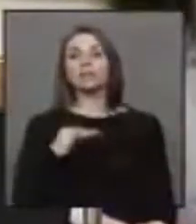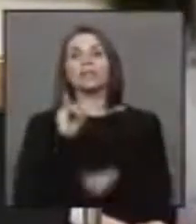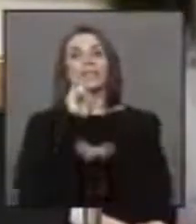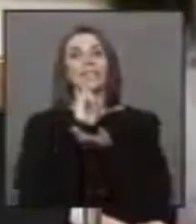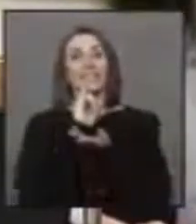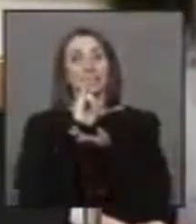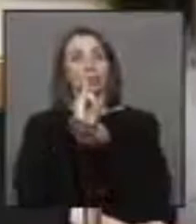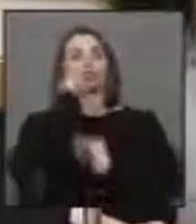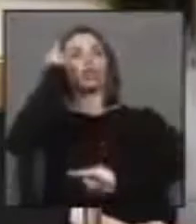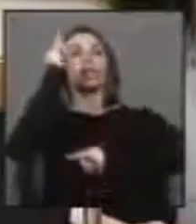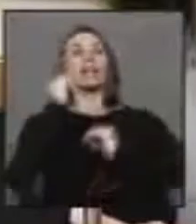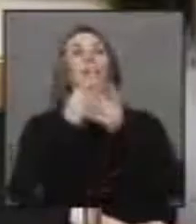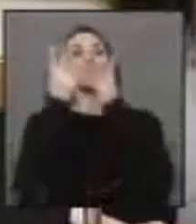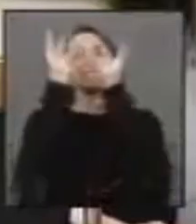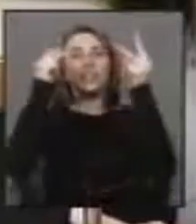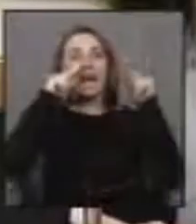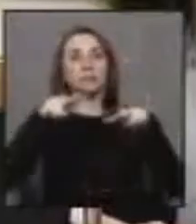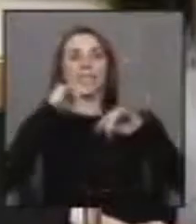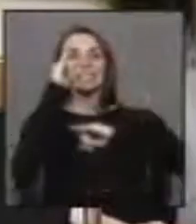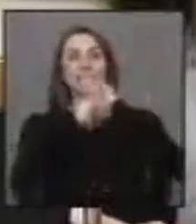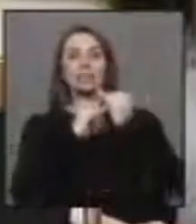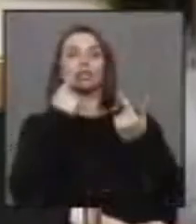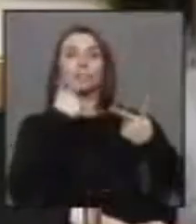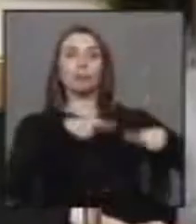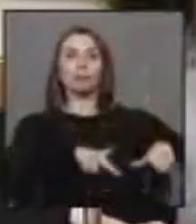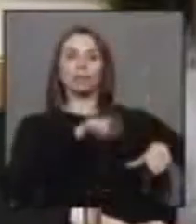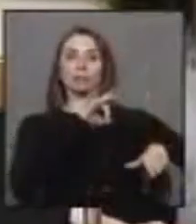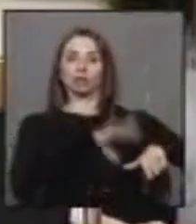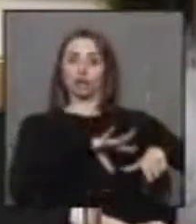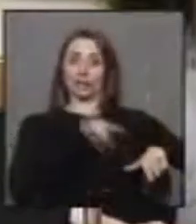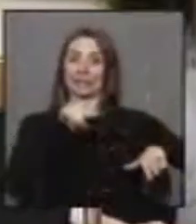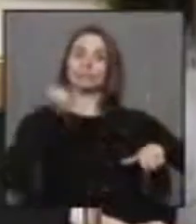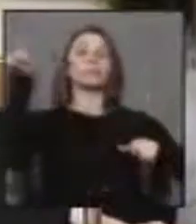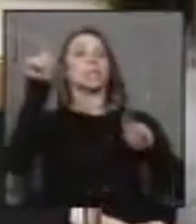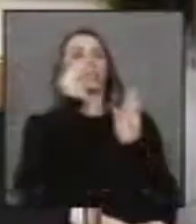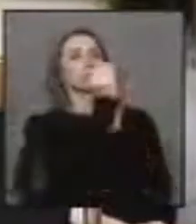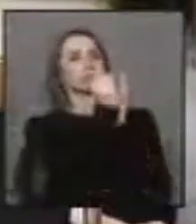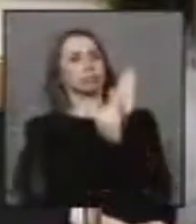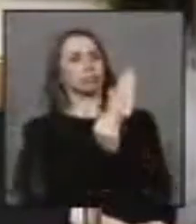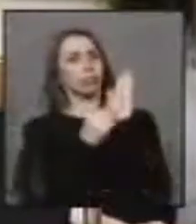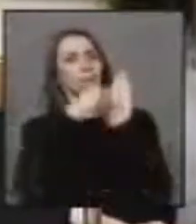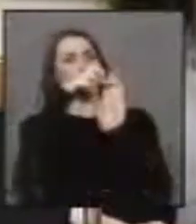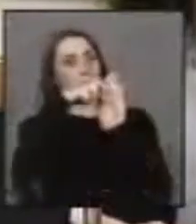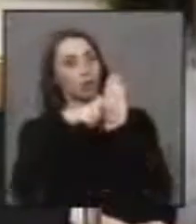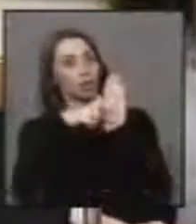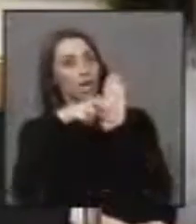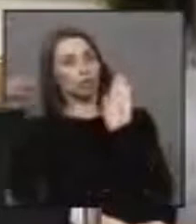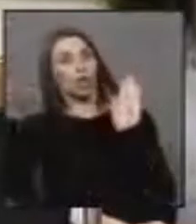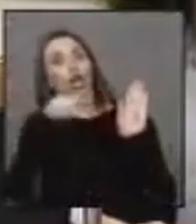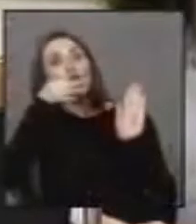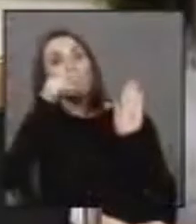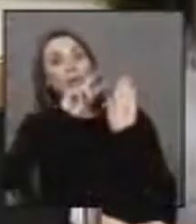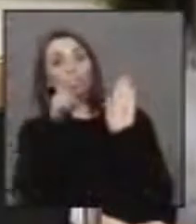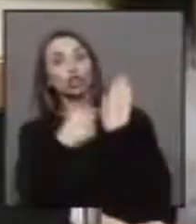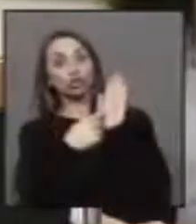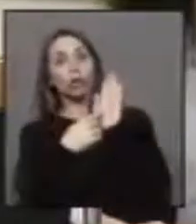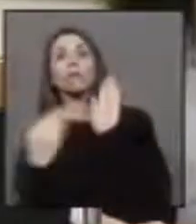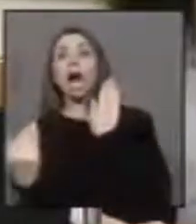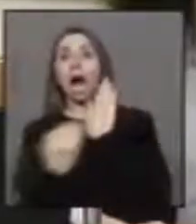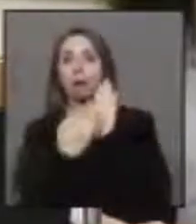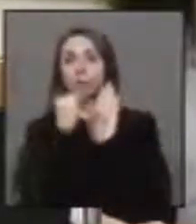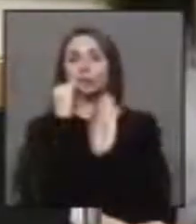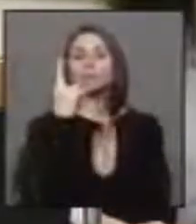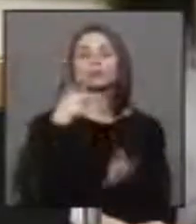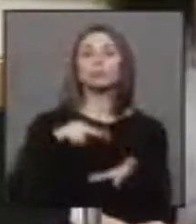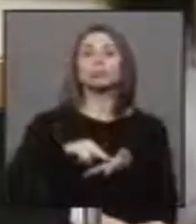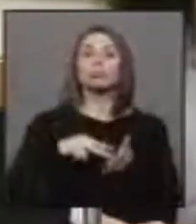internacional el capítulo chileno hizo un comentario a este proyecto obviamente apoyándolo en general Pero tenía